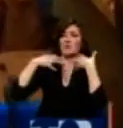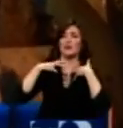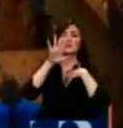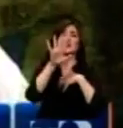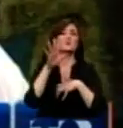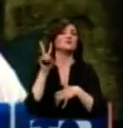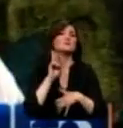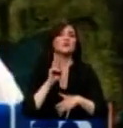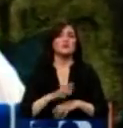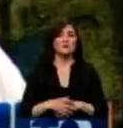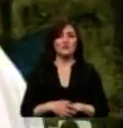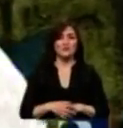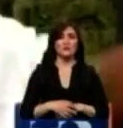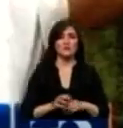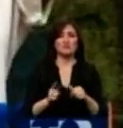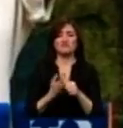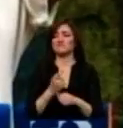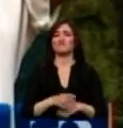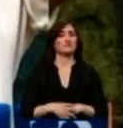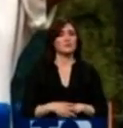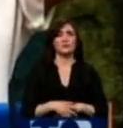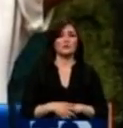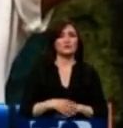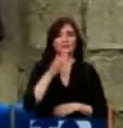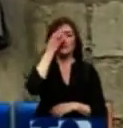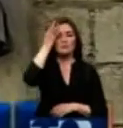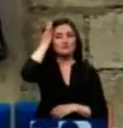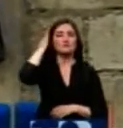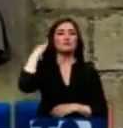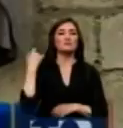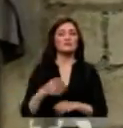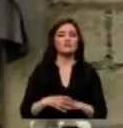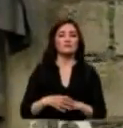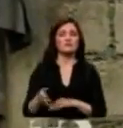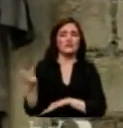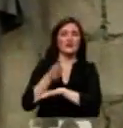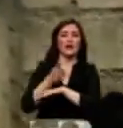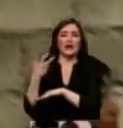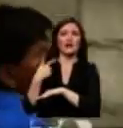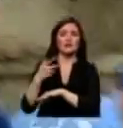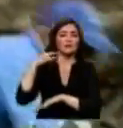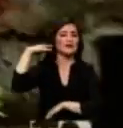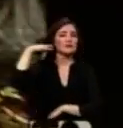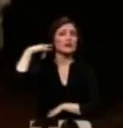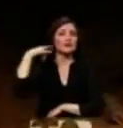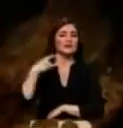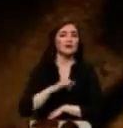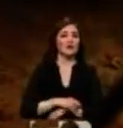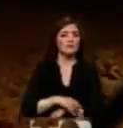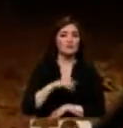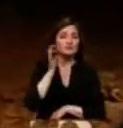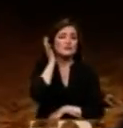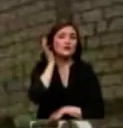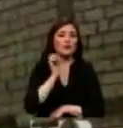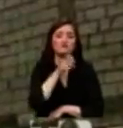5 víctimas. Esto ya no es el primer caso. Hubo otro caso por acá que se bajó un aluvión de tierra. Igual a una niña, una señora, una ancianita